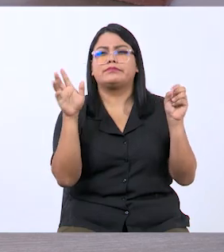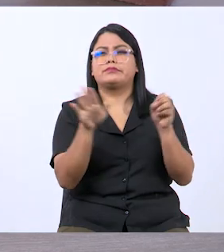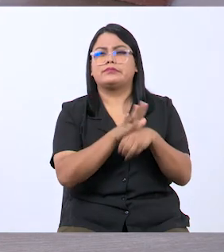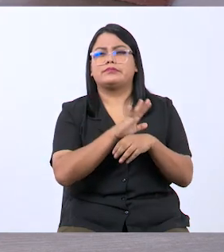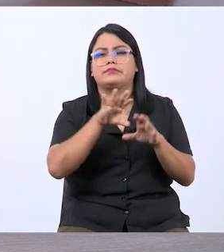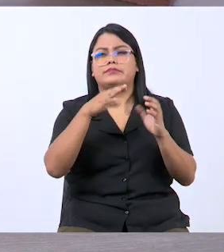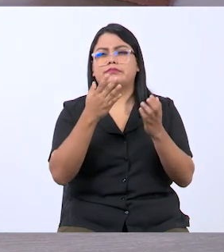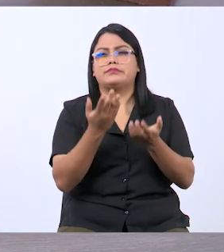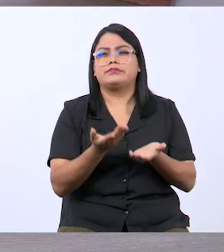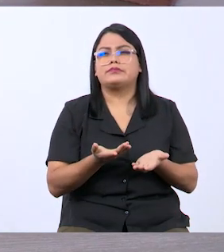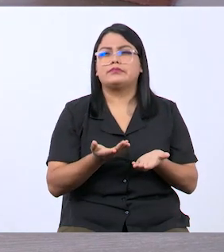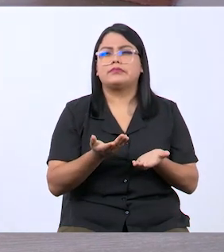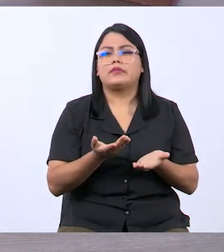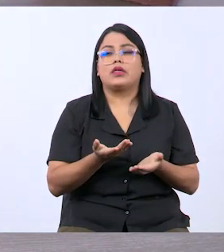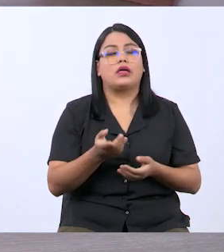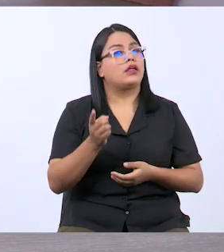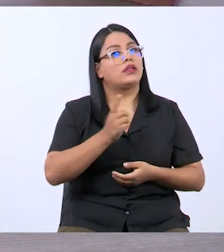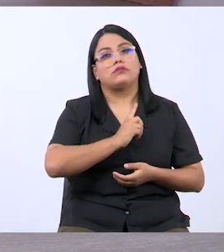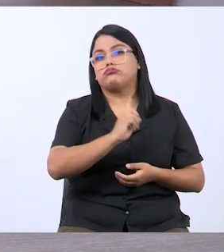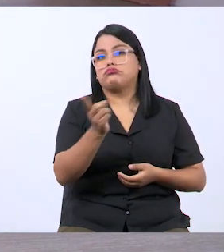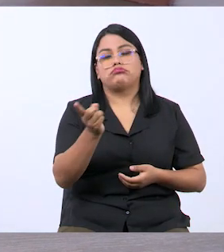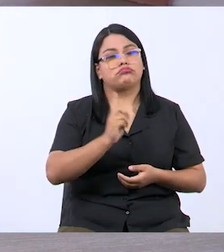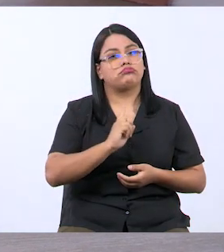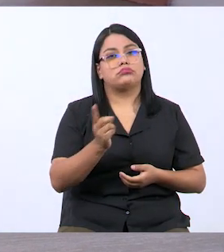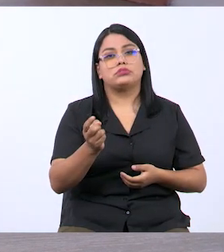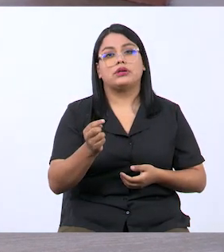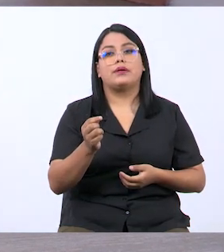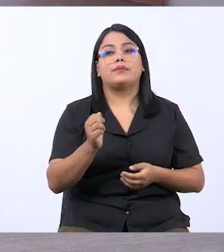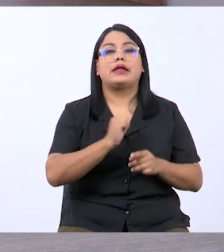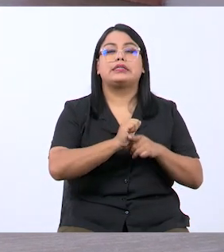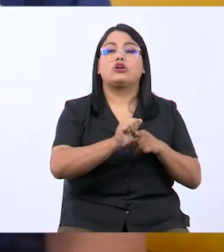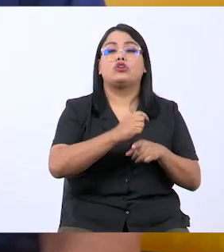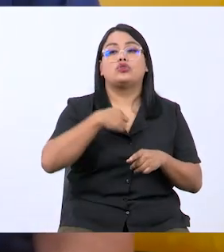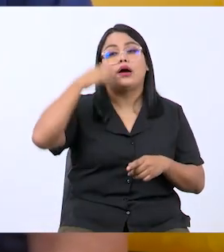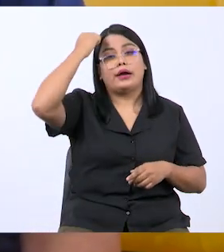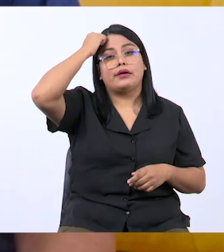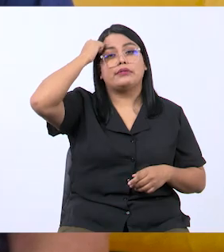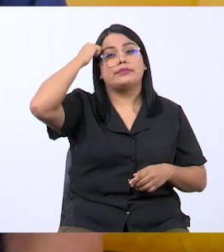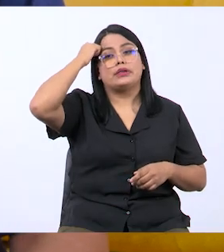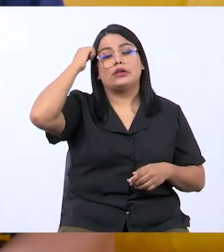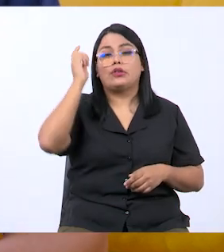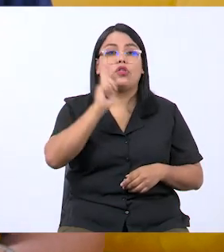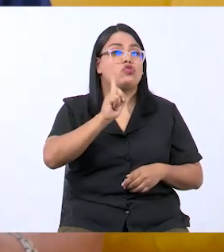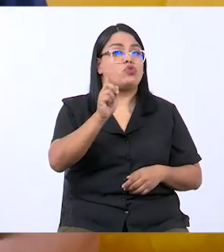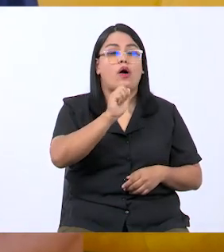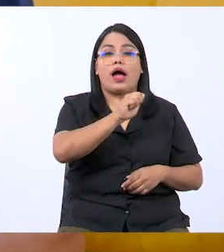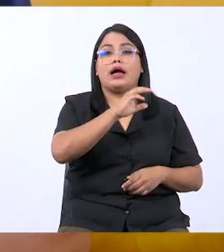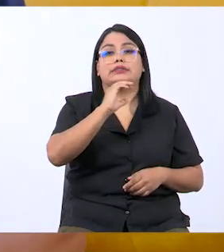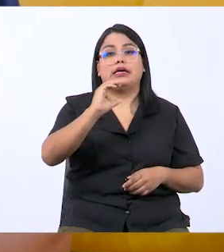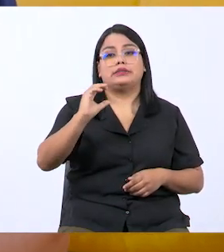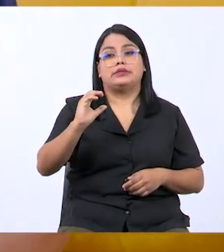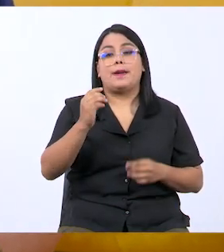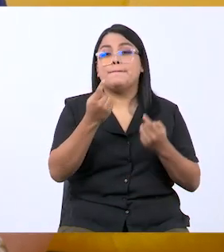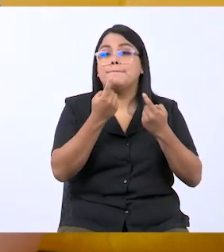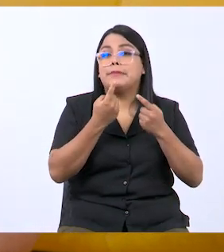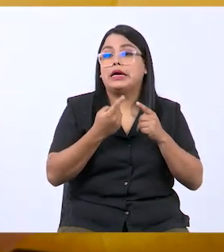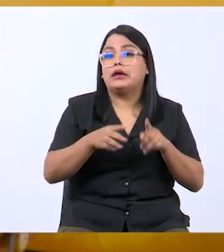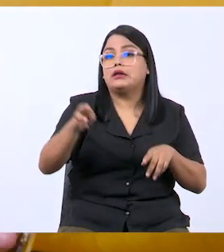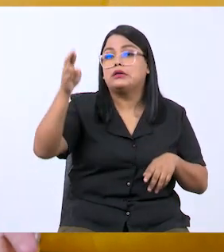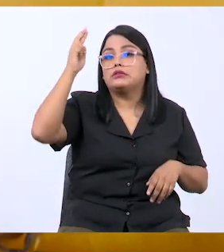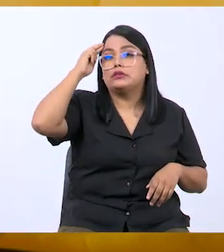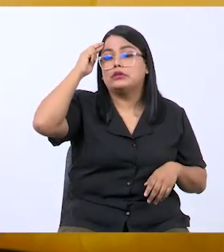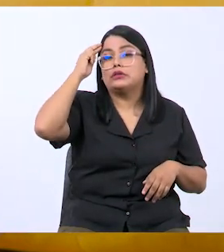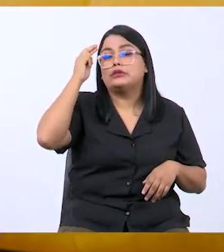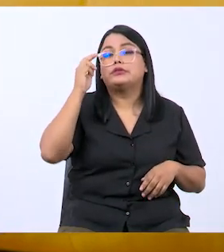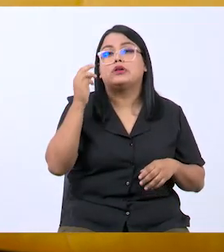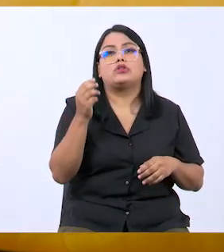a lo largo de todo este webinar. No, la sección Practico lo aprendido no forma parte del ACC. Pero por eso